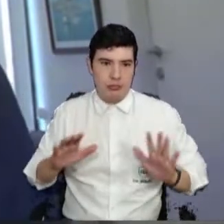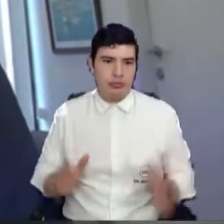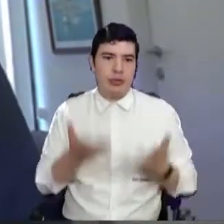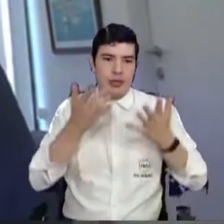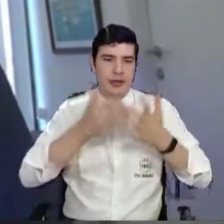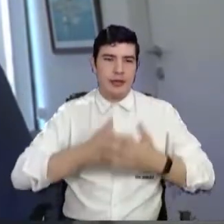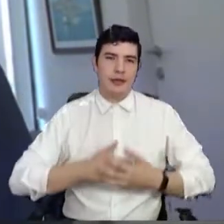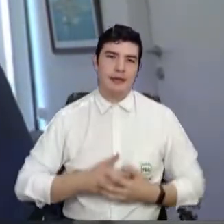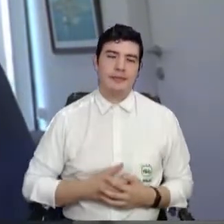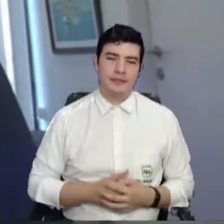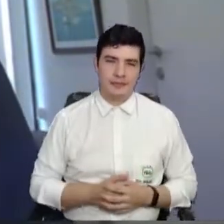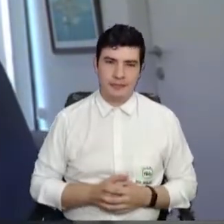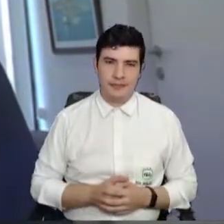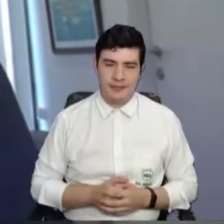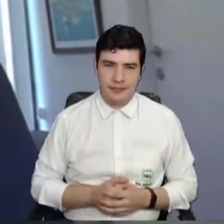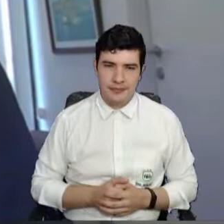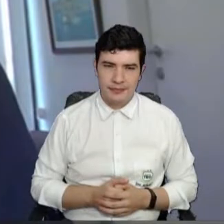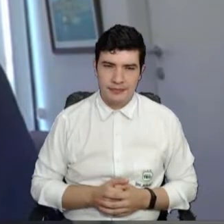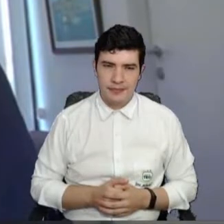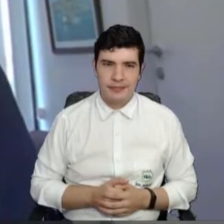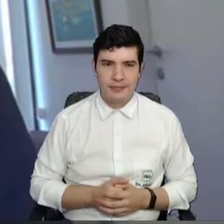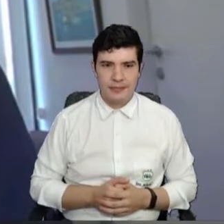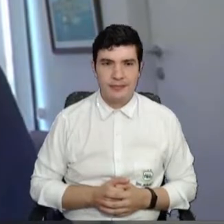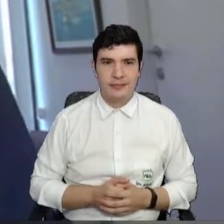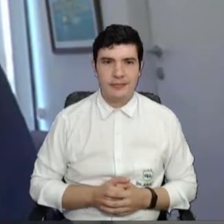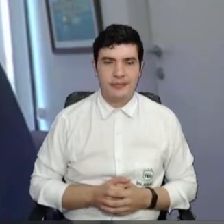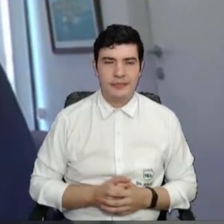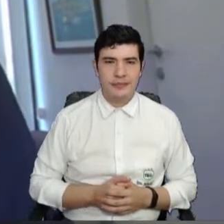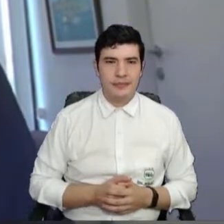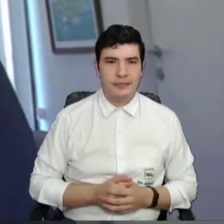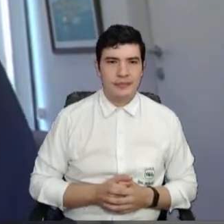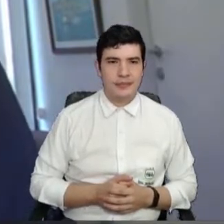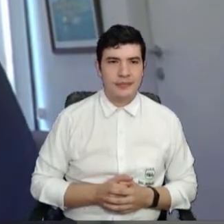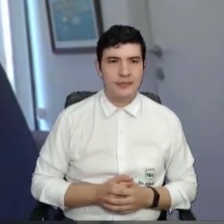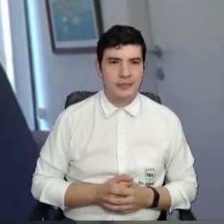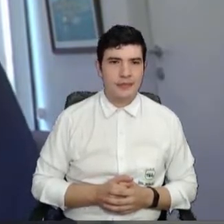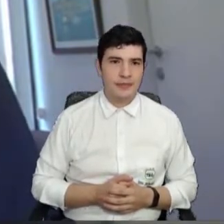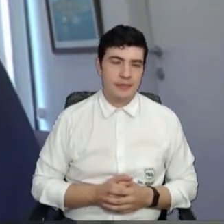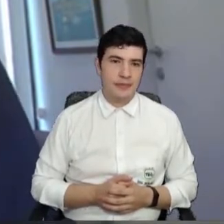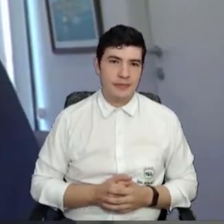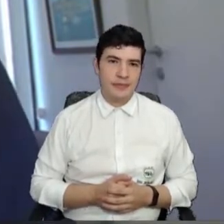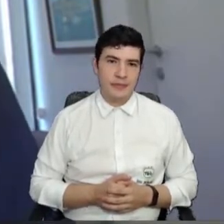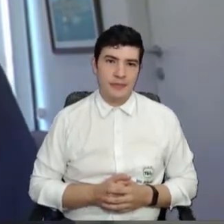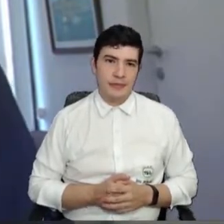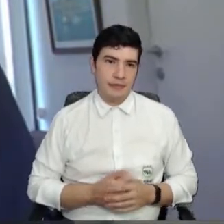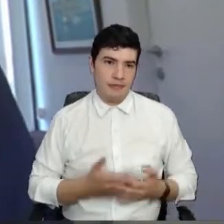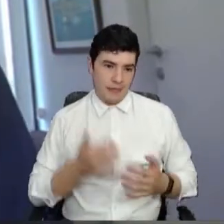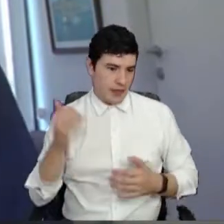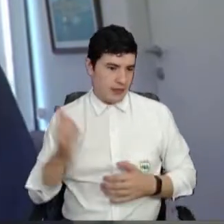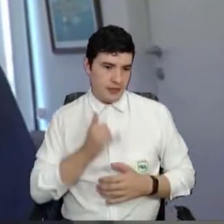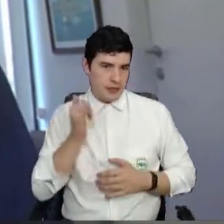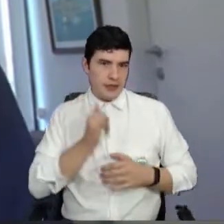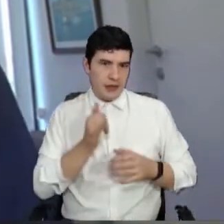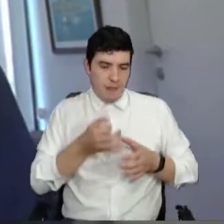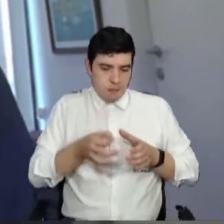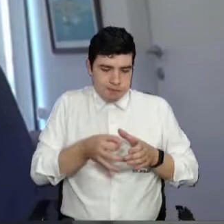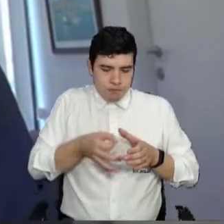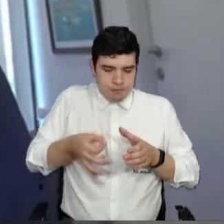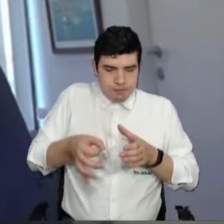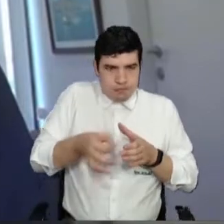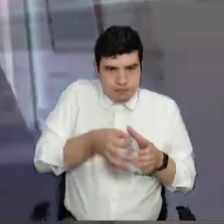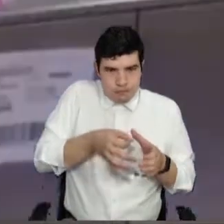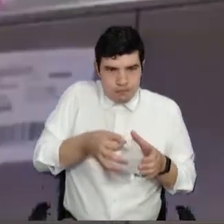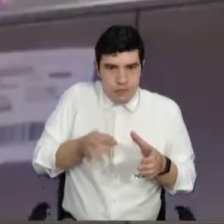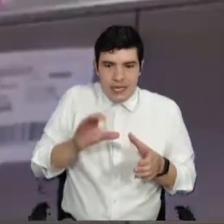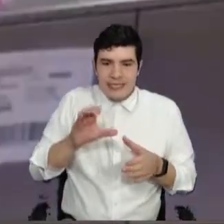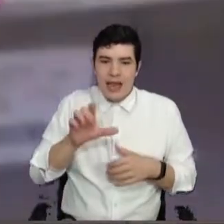agresiones, pero que tienen sus mecanismos de defensas naturales, pues una serie de células que le van a permitir